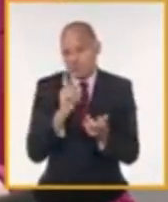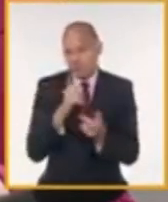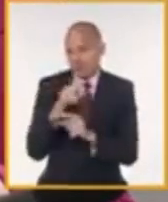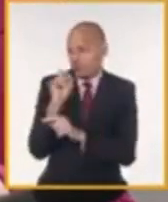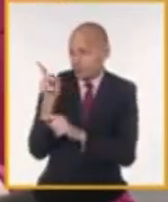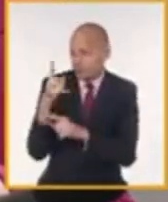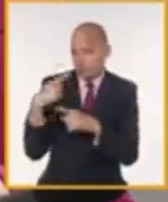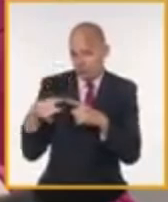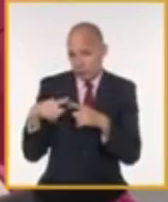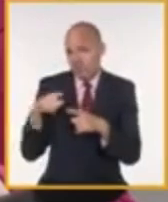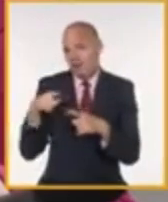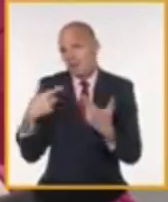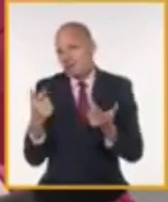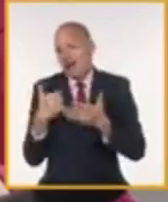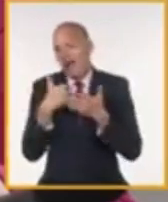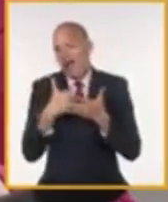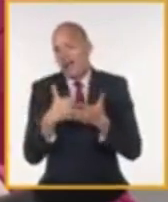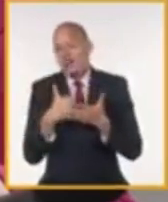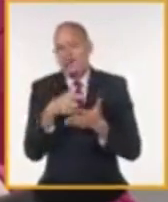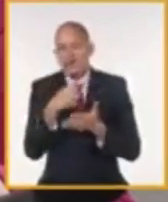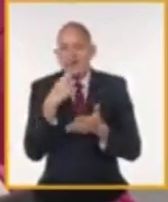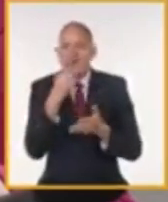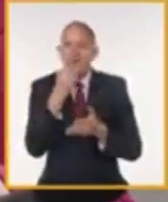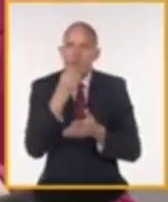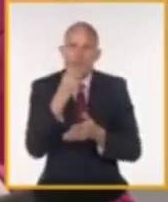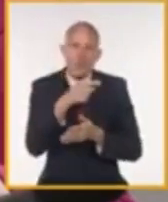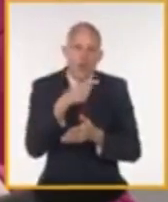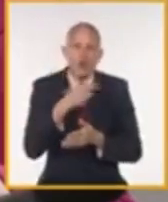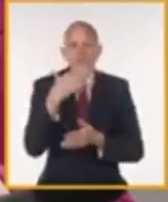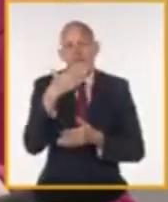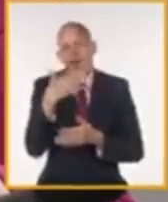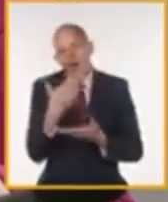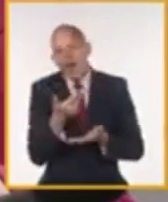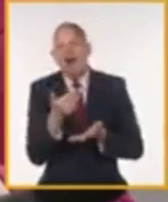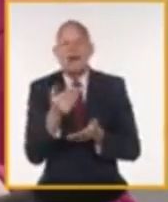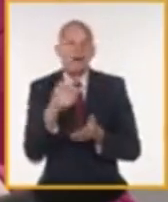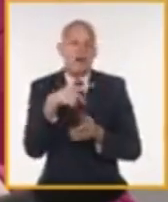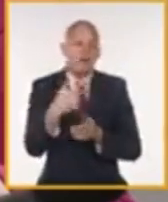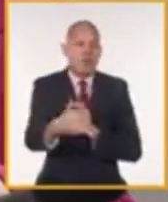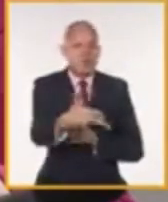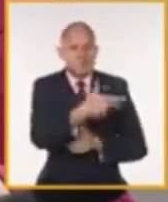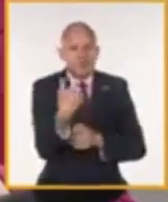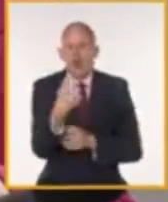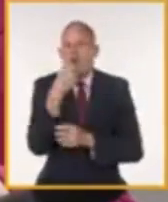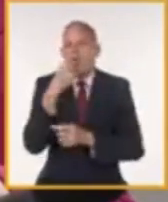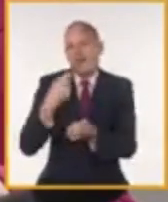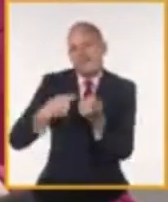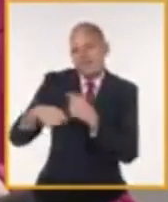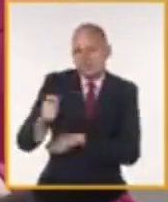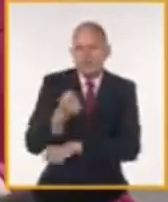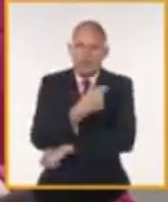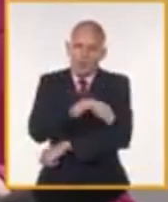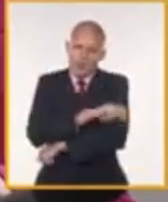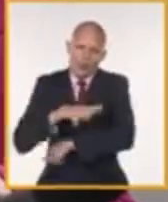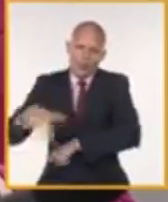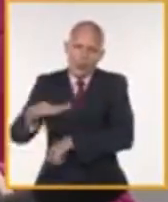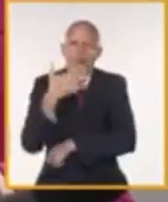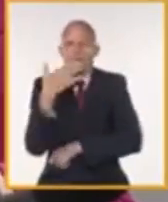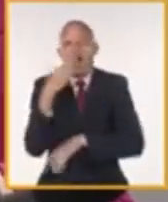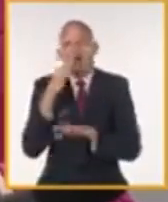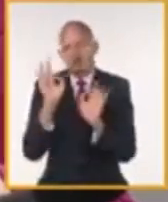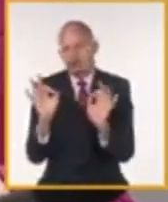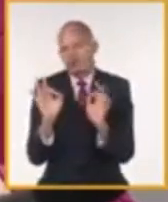ese alimento que llega a la población con más calidad, con más inocuidad y prestos ya para la